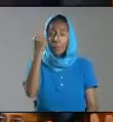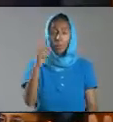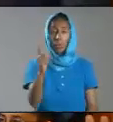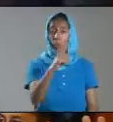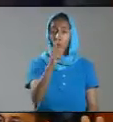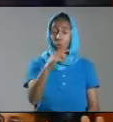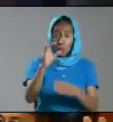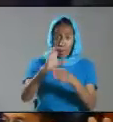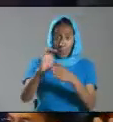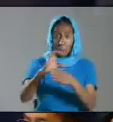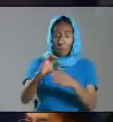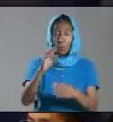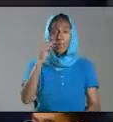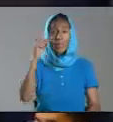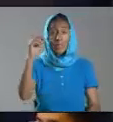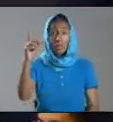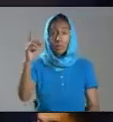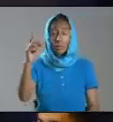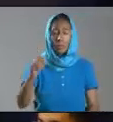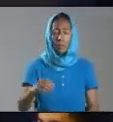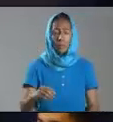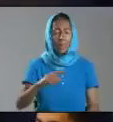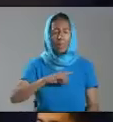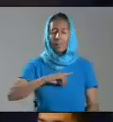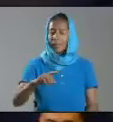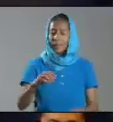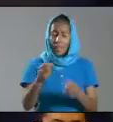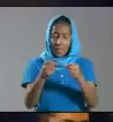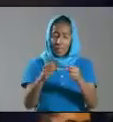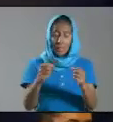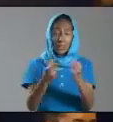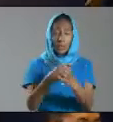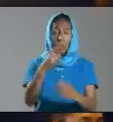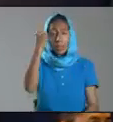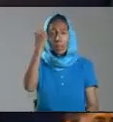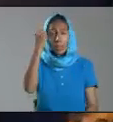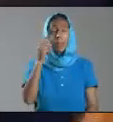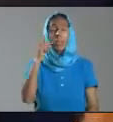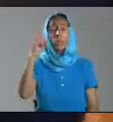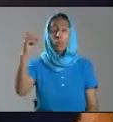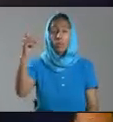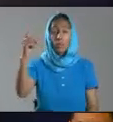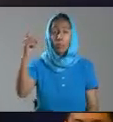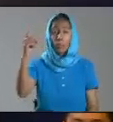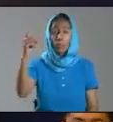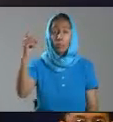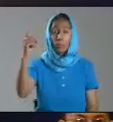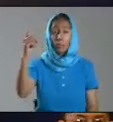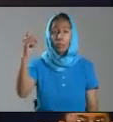las cosas, Señor, sean hechas con entendimiento, Señor.